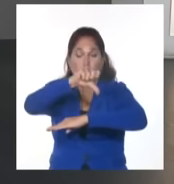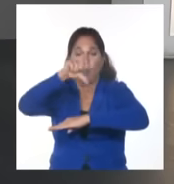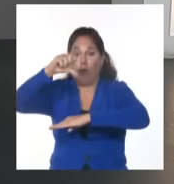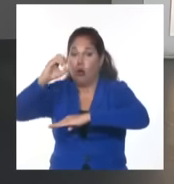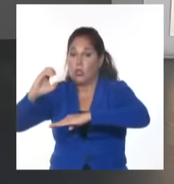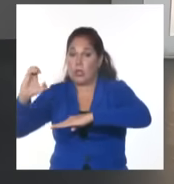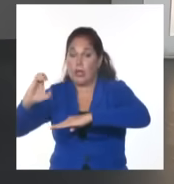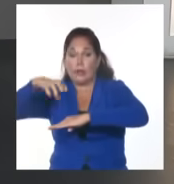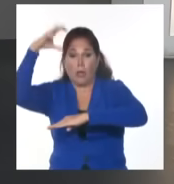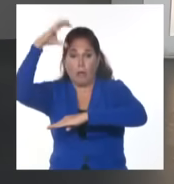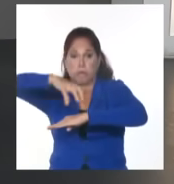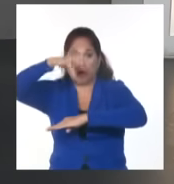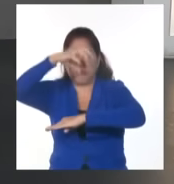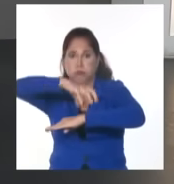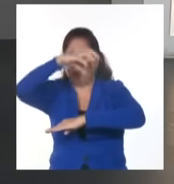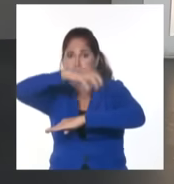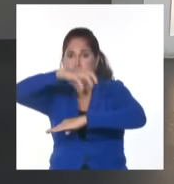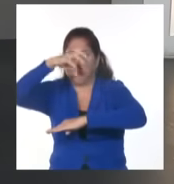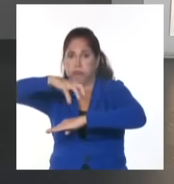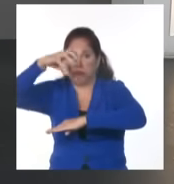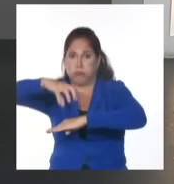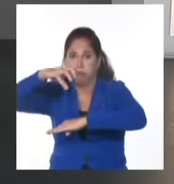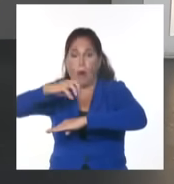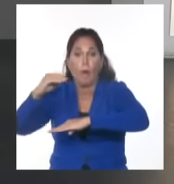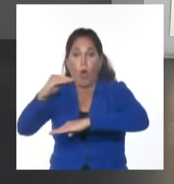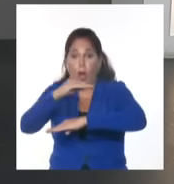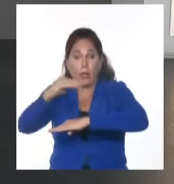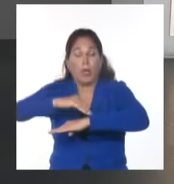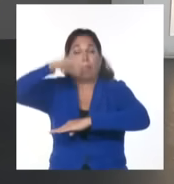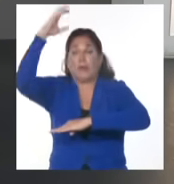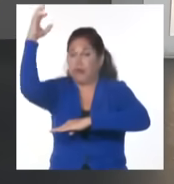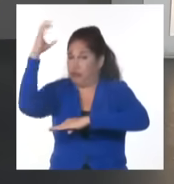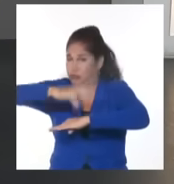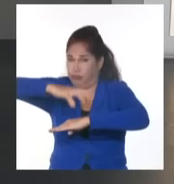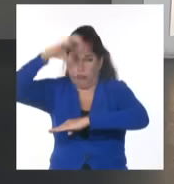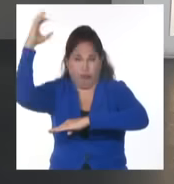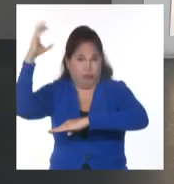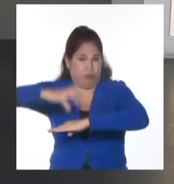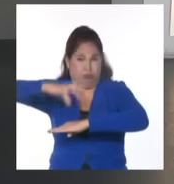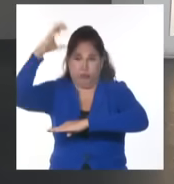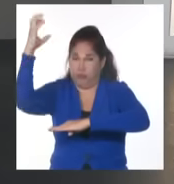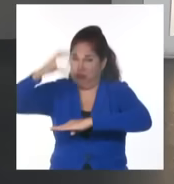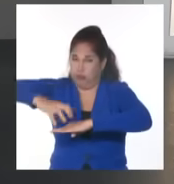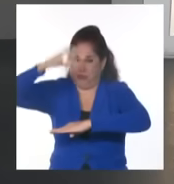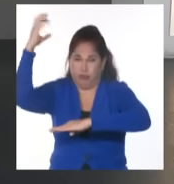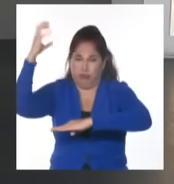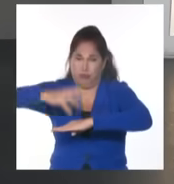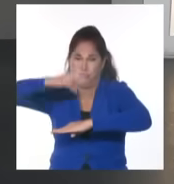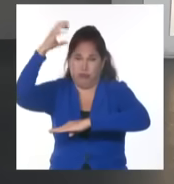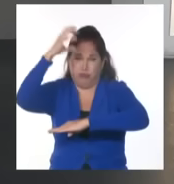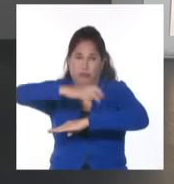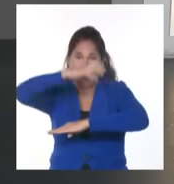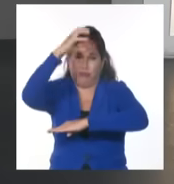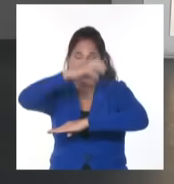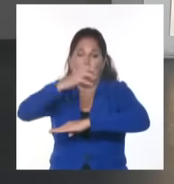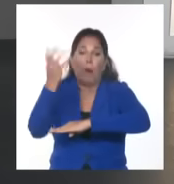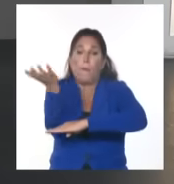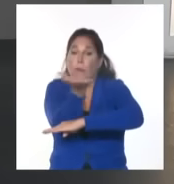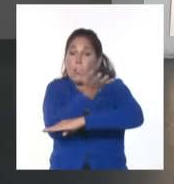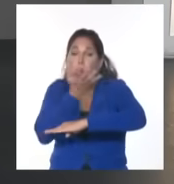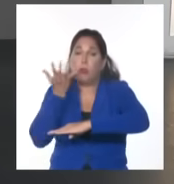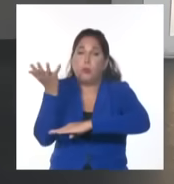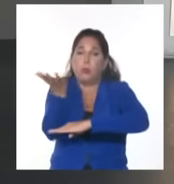tarde ocurrirá lo mismo, aunque las lluvias pueden hacerse todavía más frecuentes y un poco más fuertes también en la